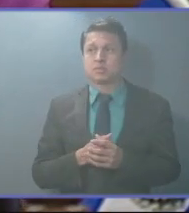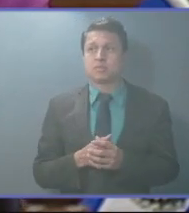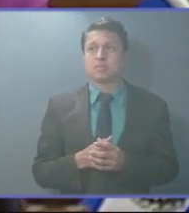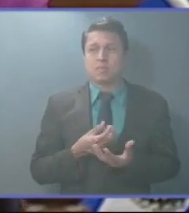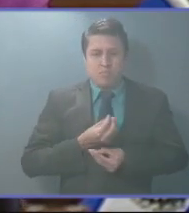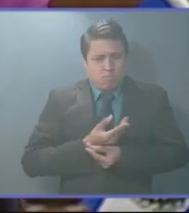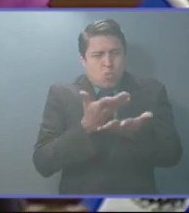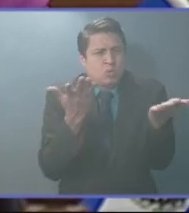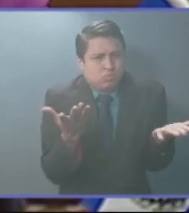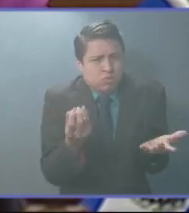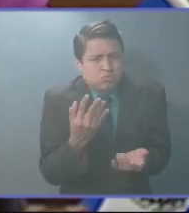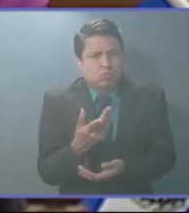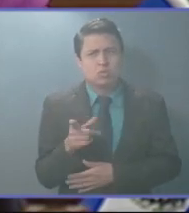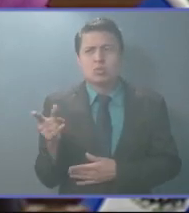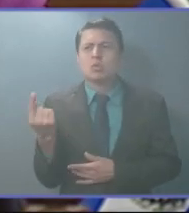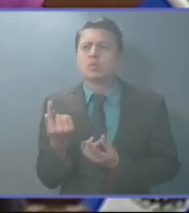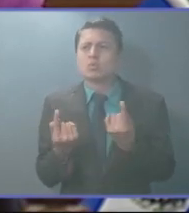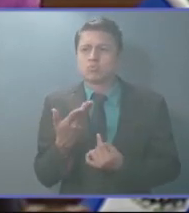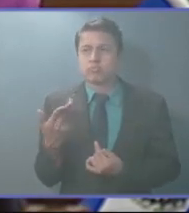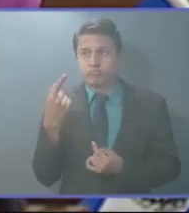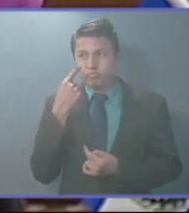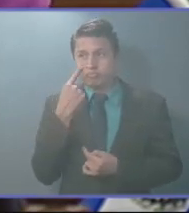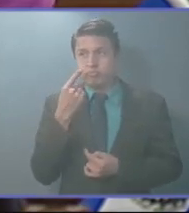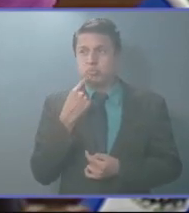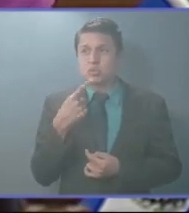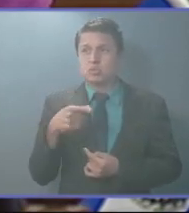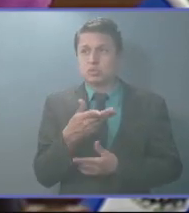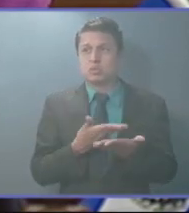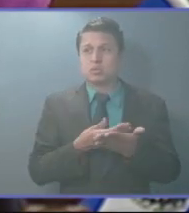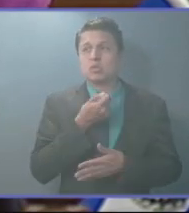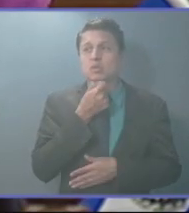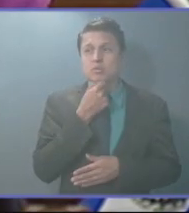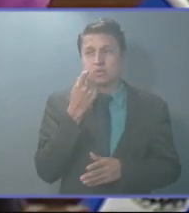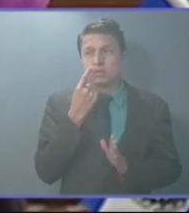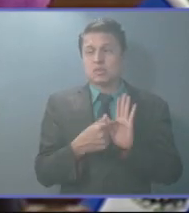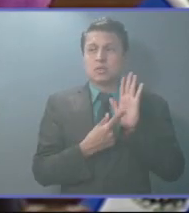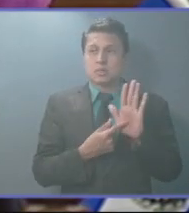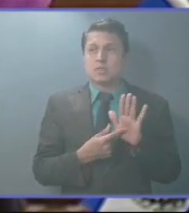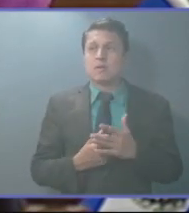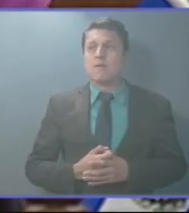manifestar para quien elaboró el informe